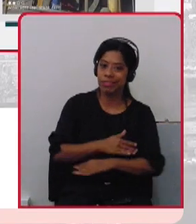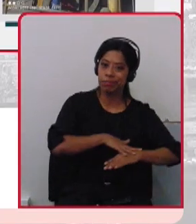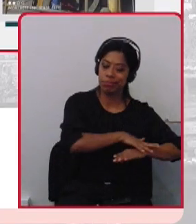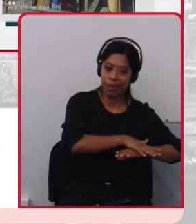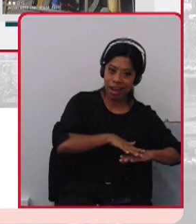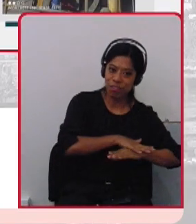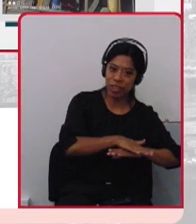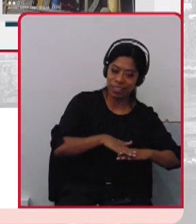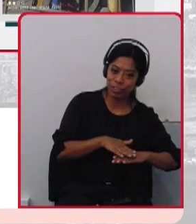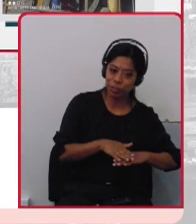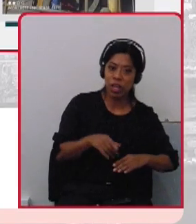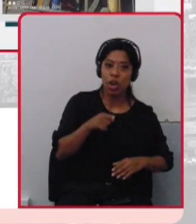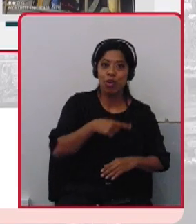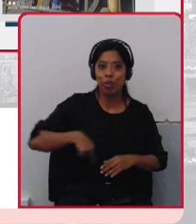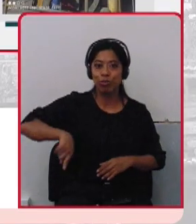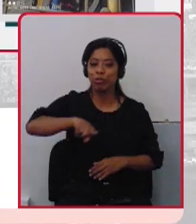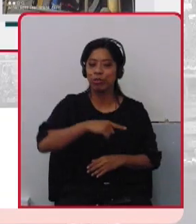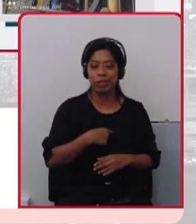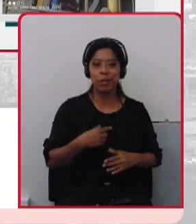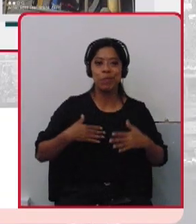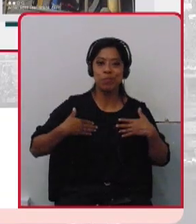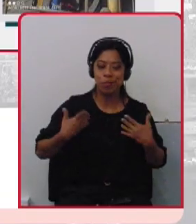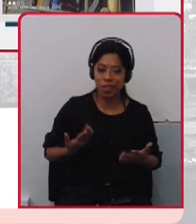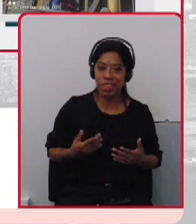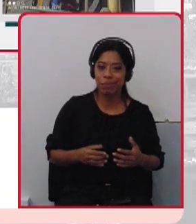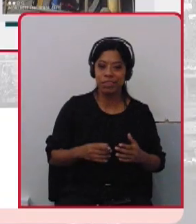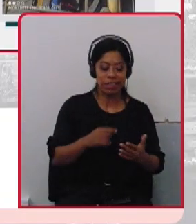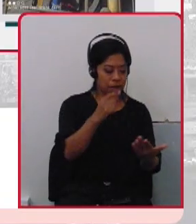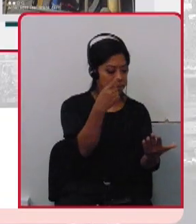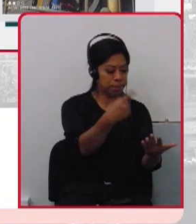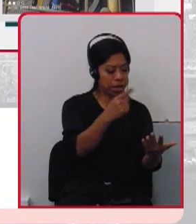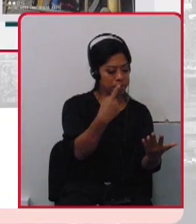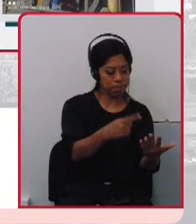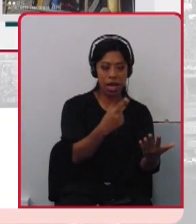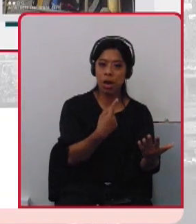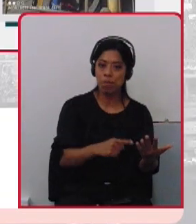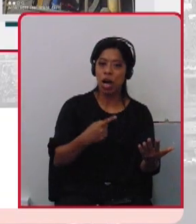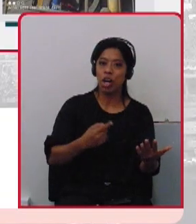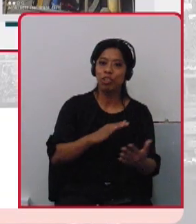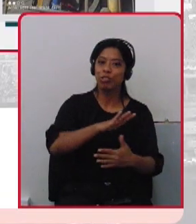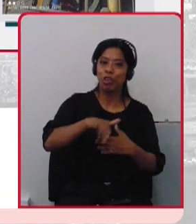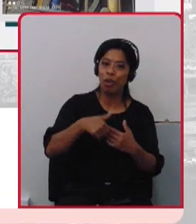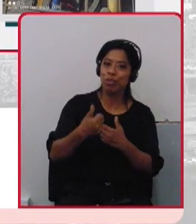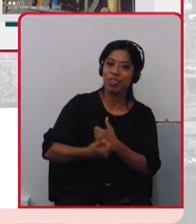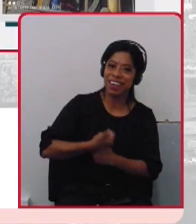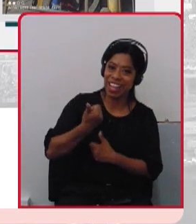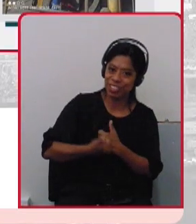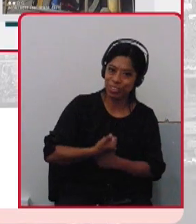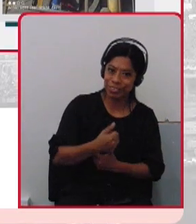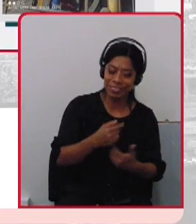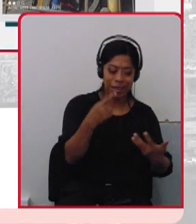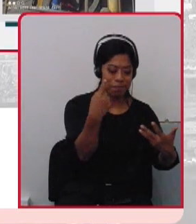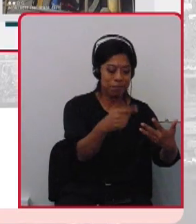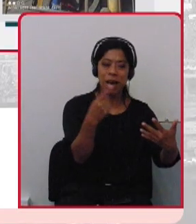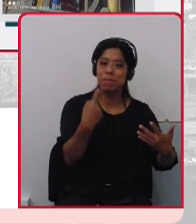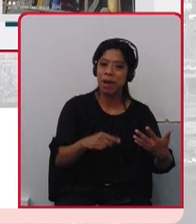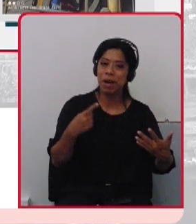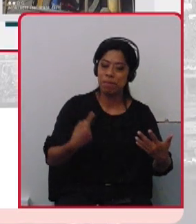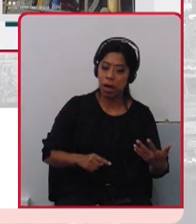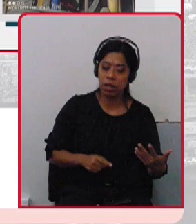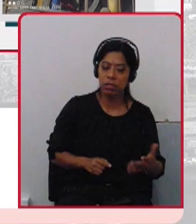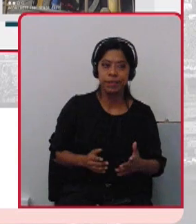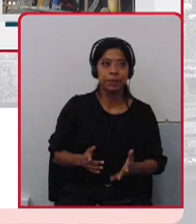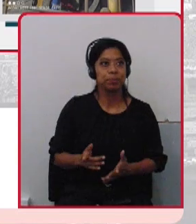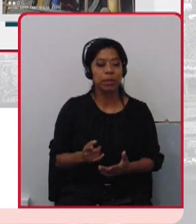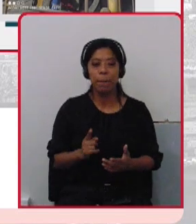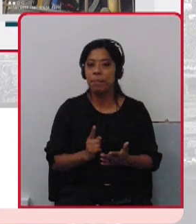esa planificación nosotros tenemos que ser capaces de poder identificar todos los riesgos que pueda haber, tanto a nivel, vamos a decir,